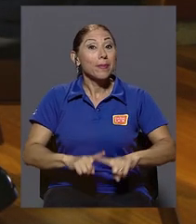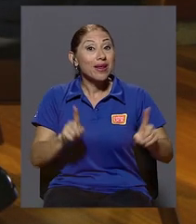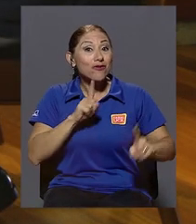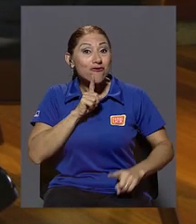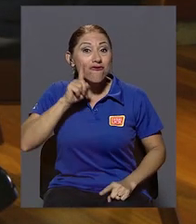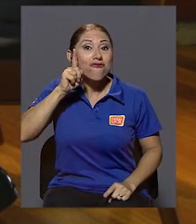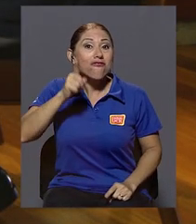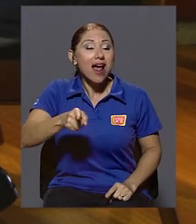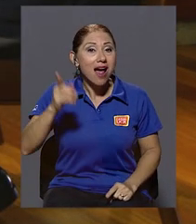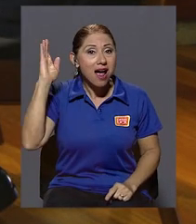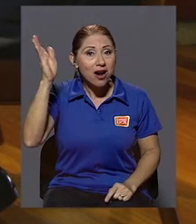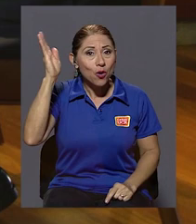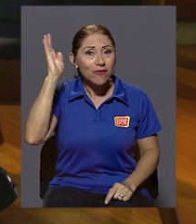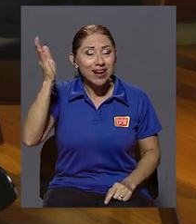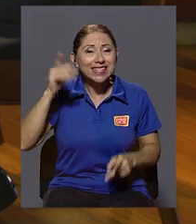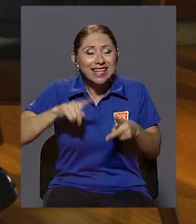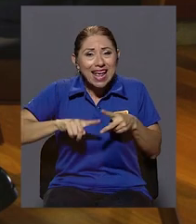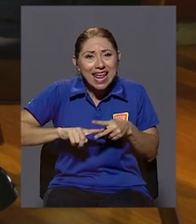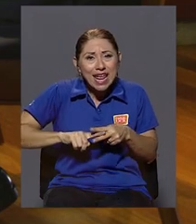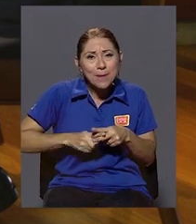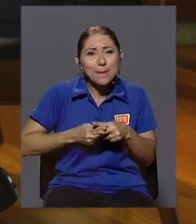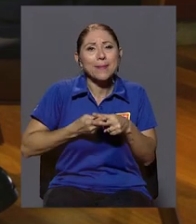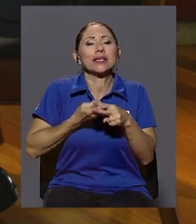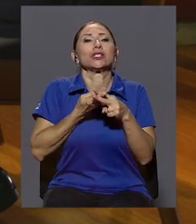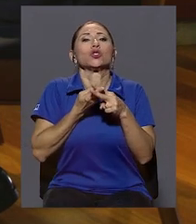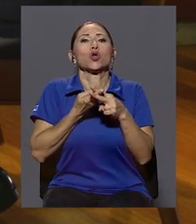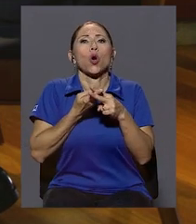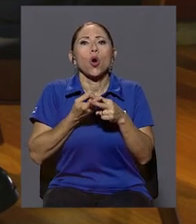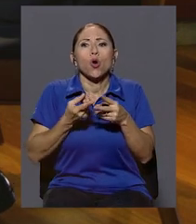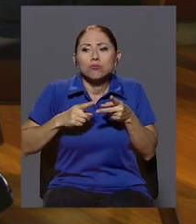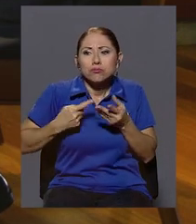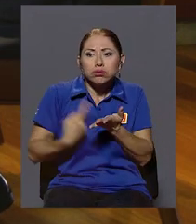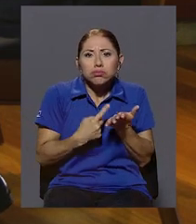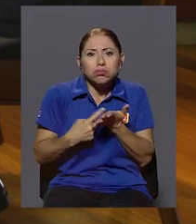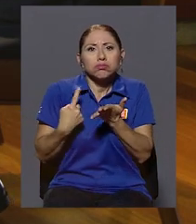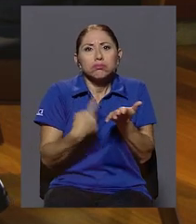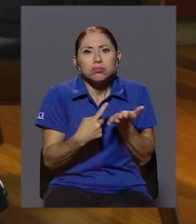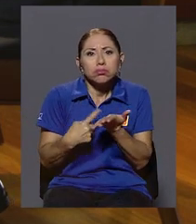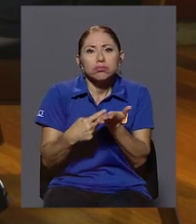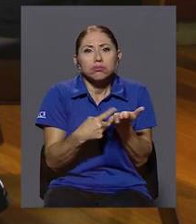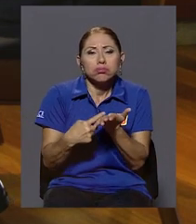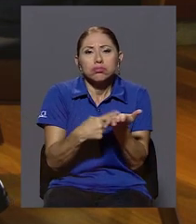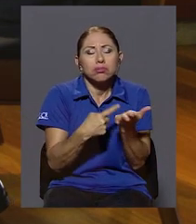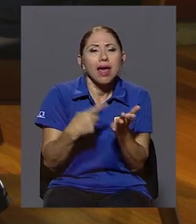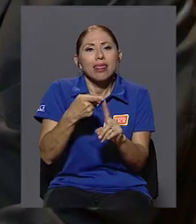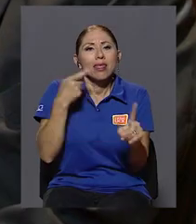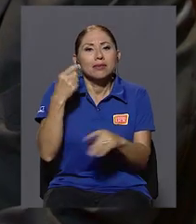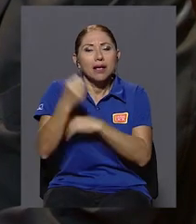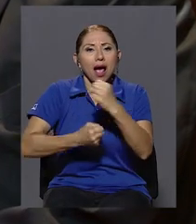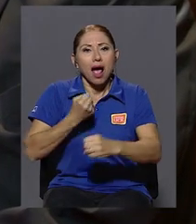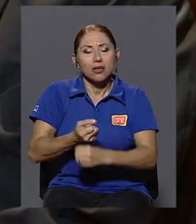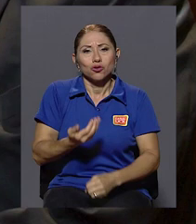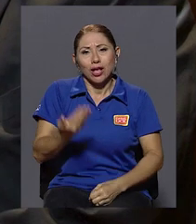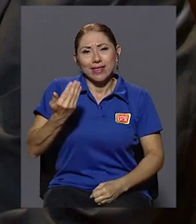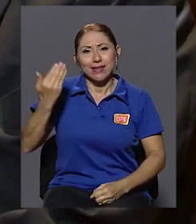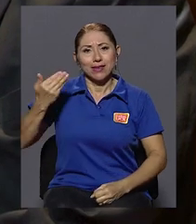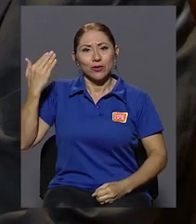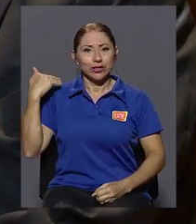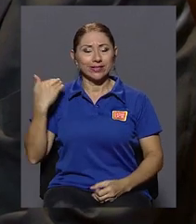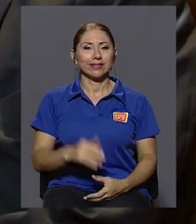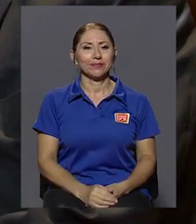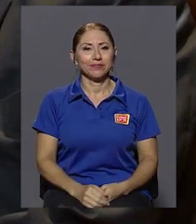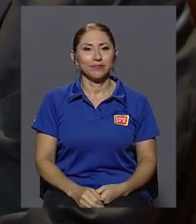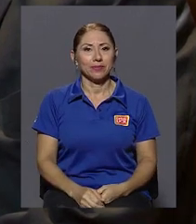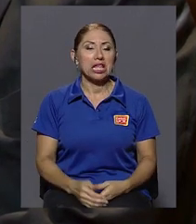realmente la conferencia empezó a generar muchas discusiones desde años anteriores.